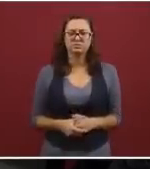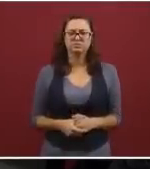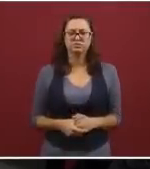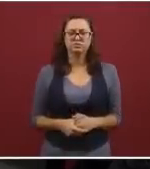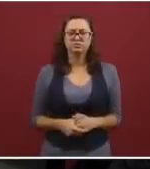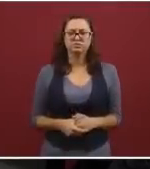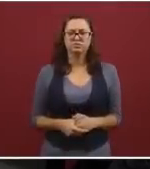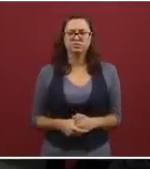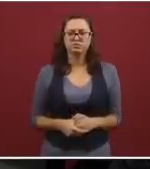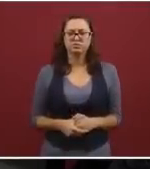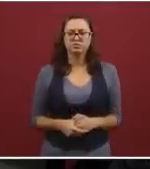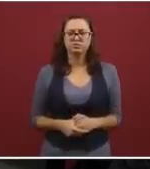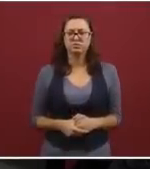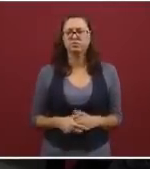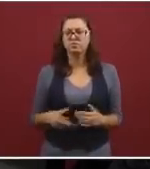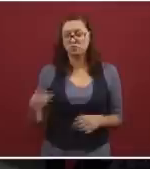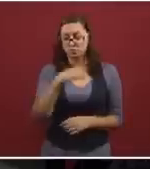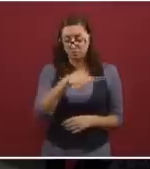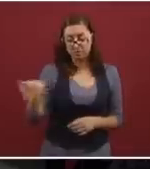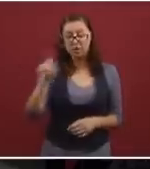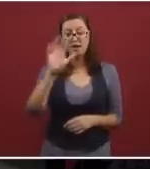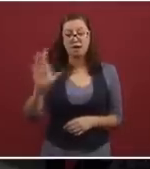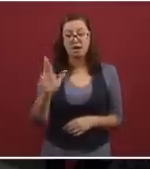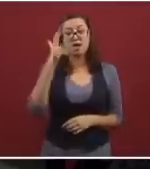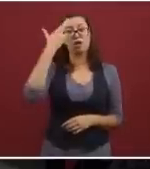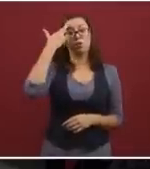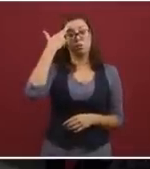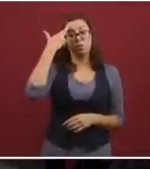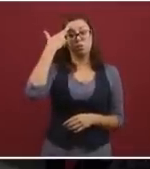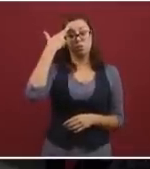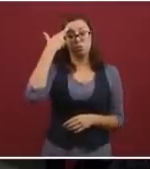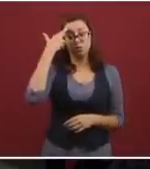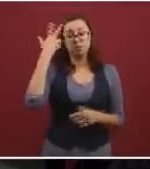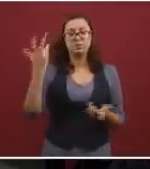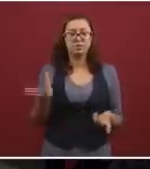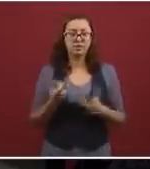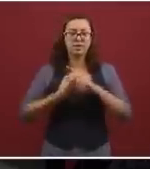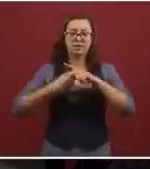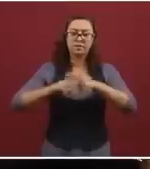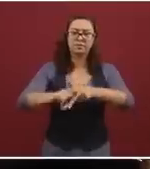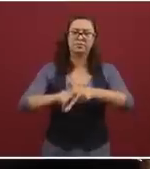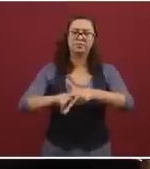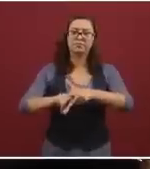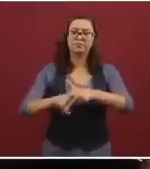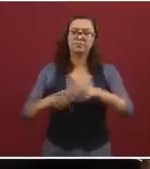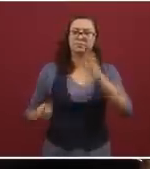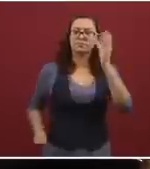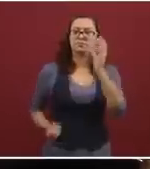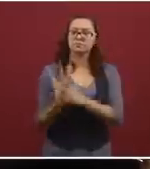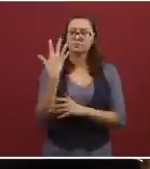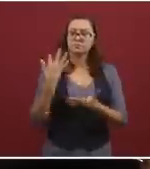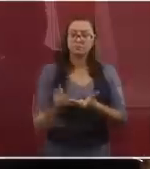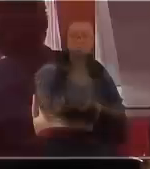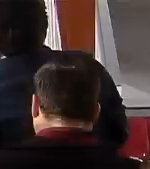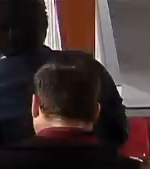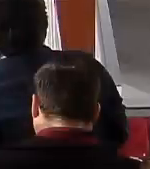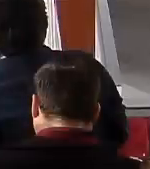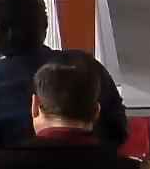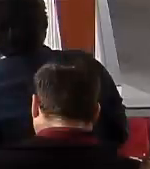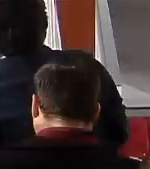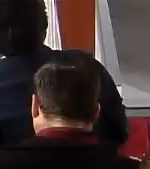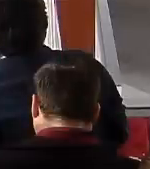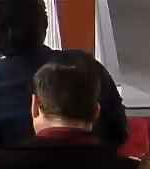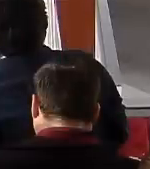Bueno, acuérdense ustedes que cuando entran en producción los campos nuevos, se